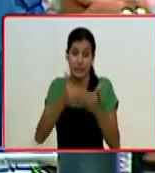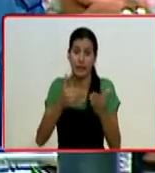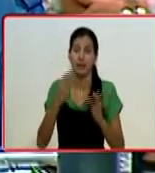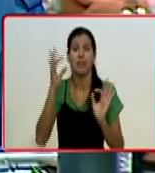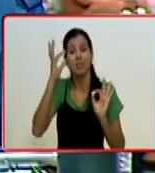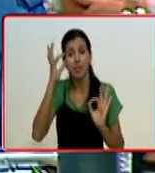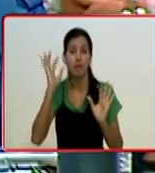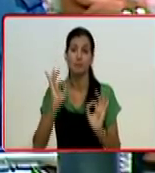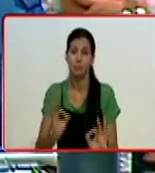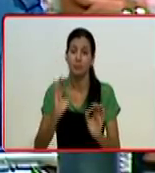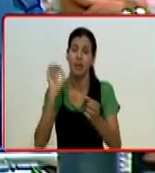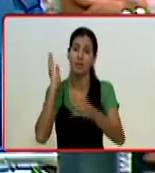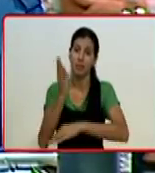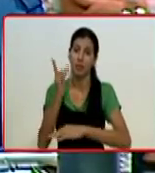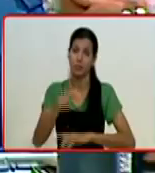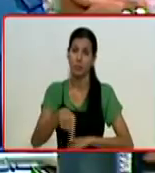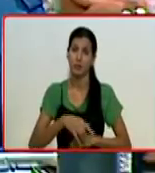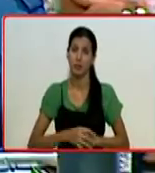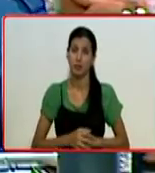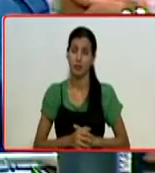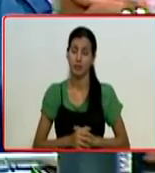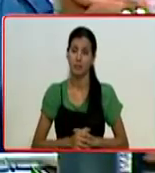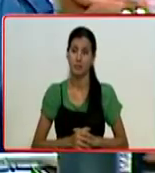su madrugada.